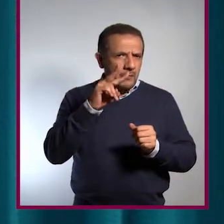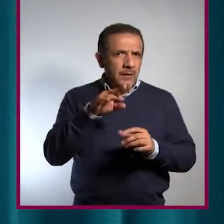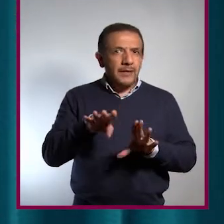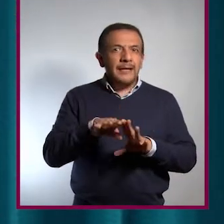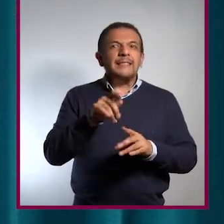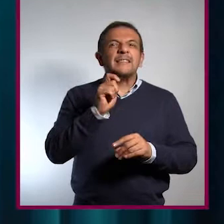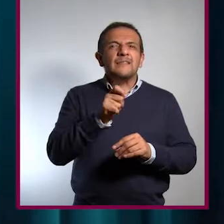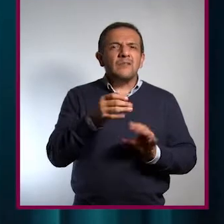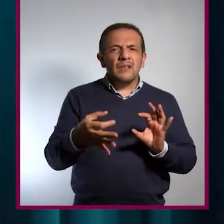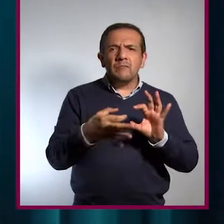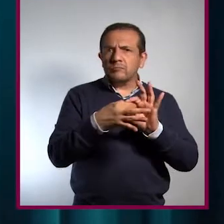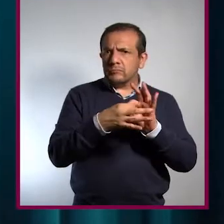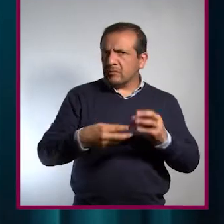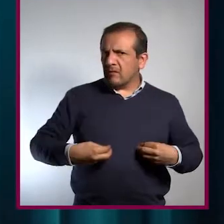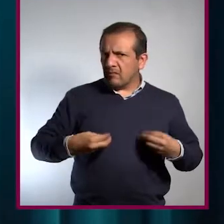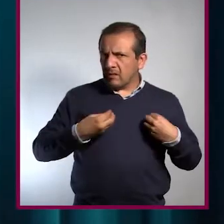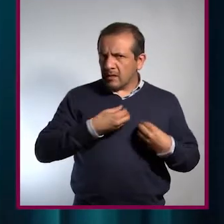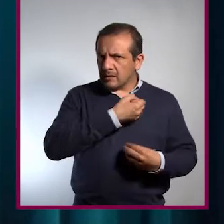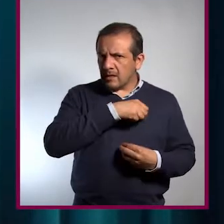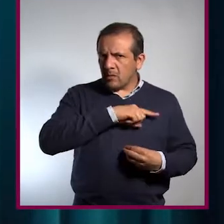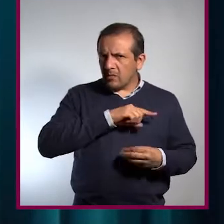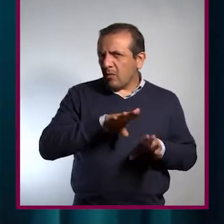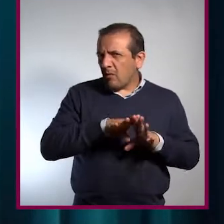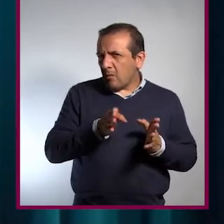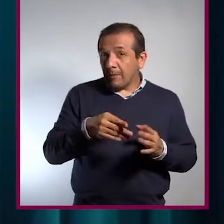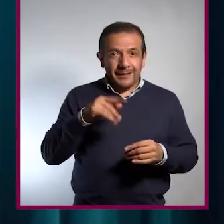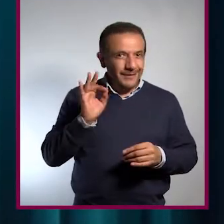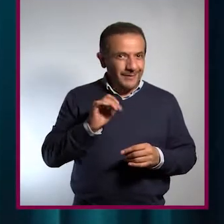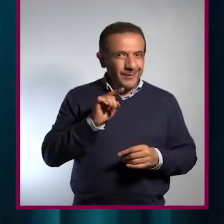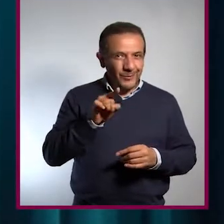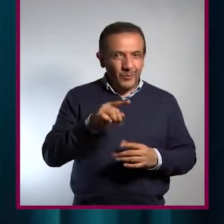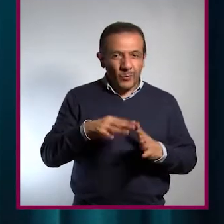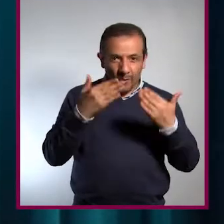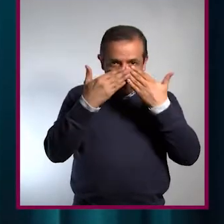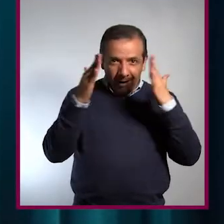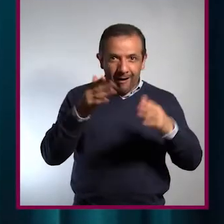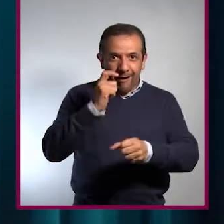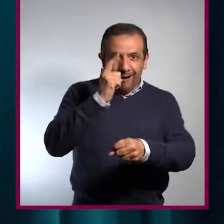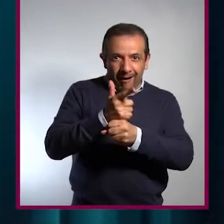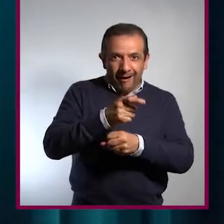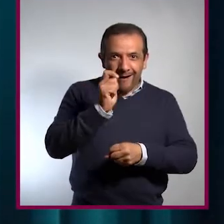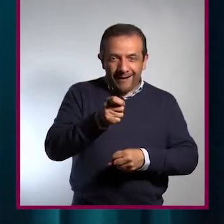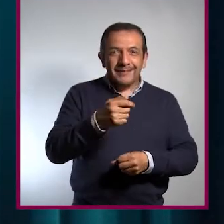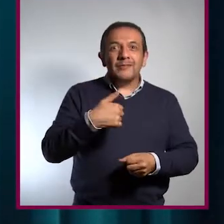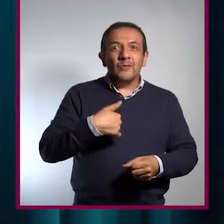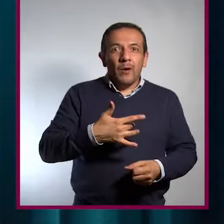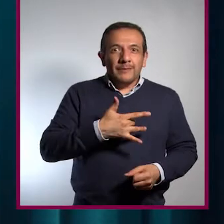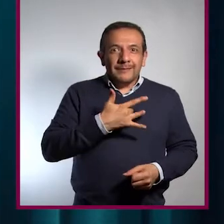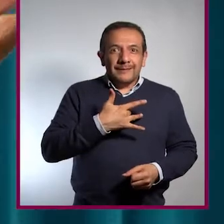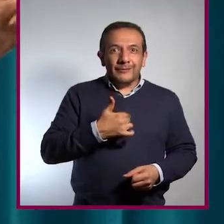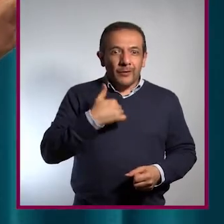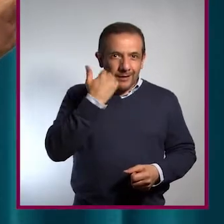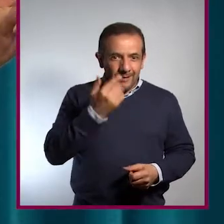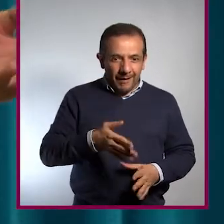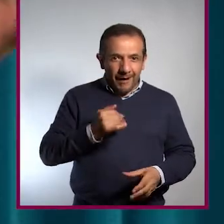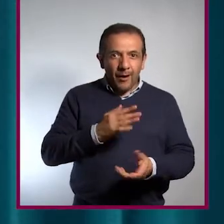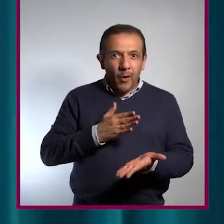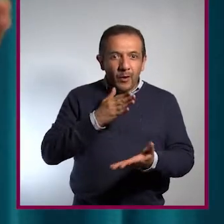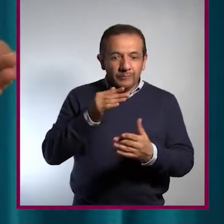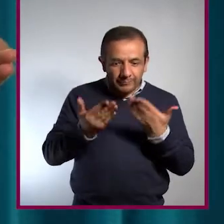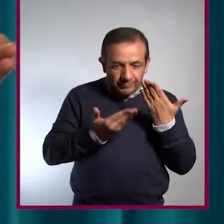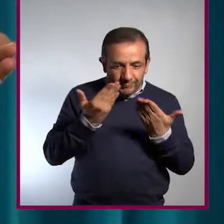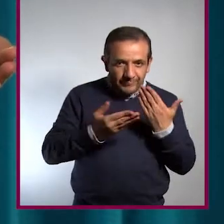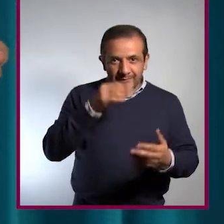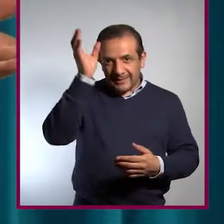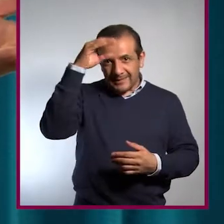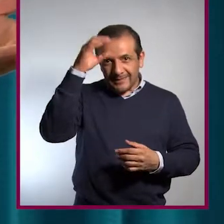vida saludable. Quizás en el transcurso de este programa te inspires y despierte en ti una vocación por la ciencia. Esto es